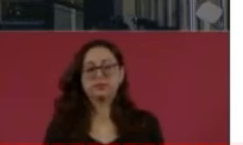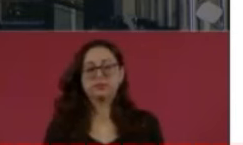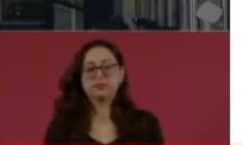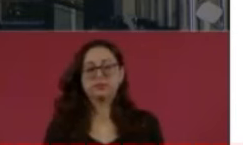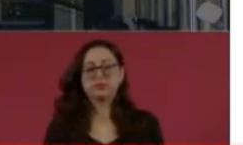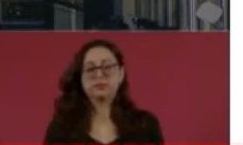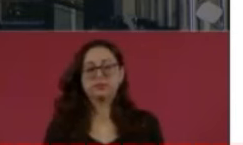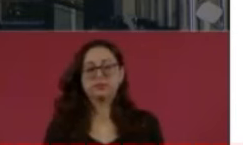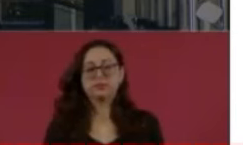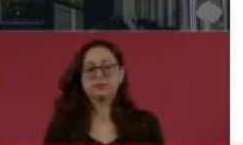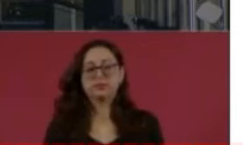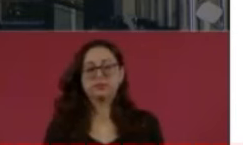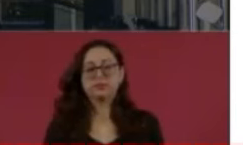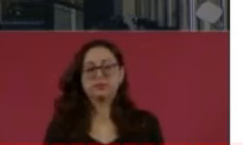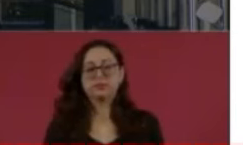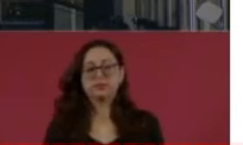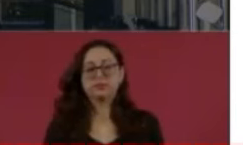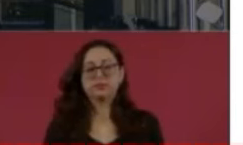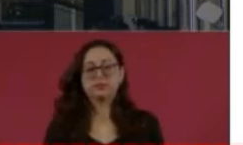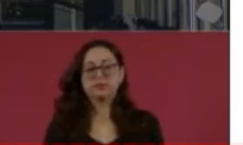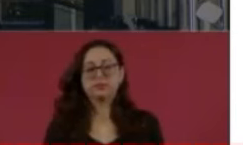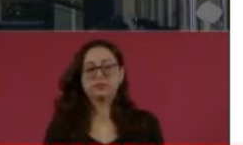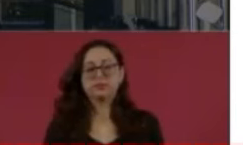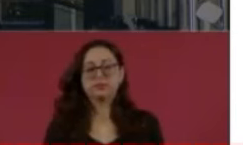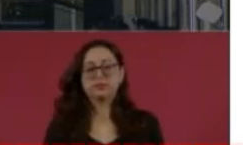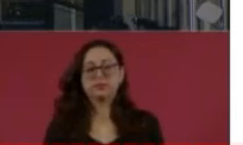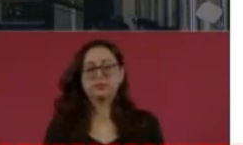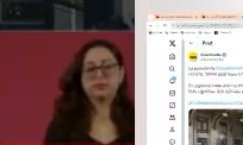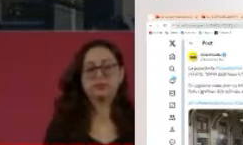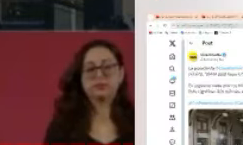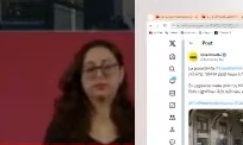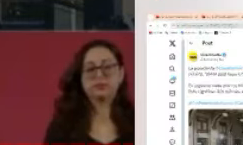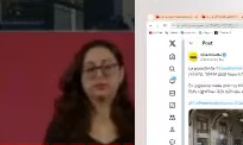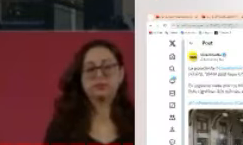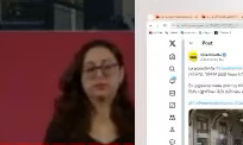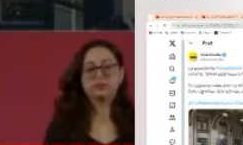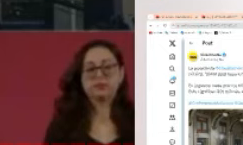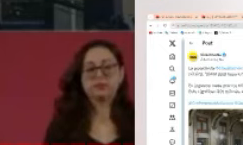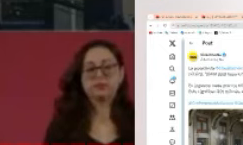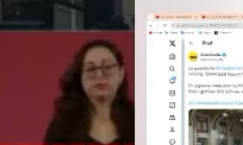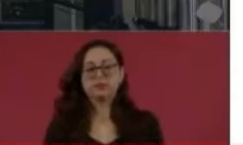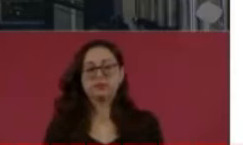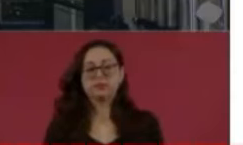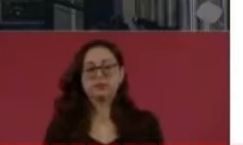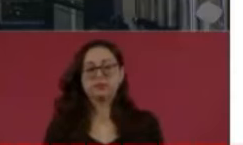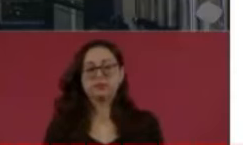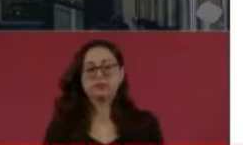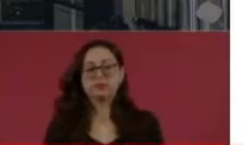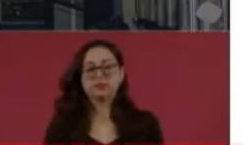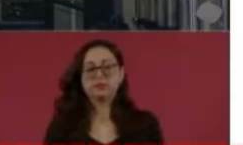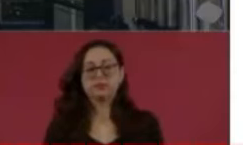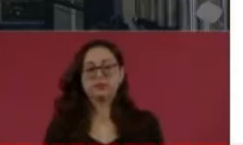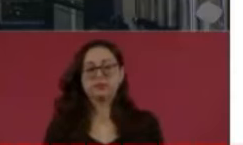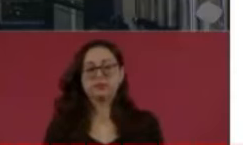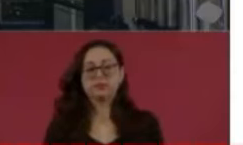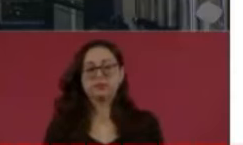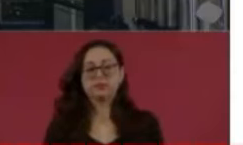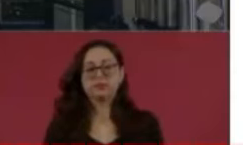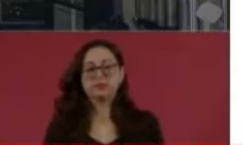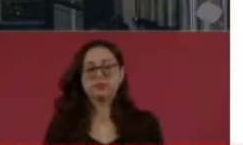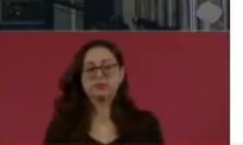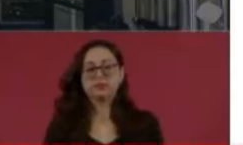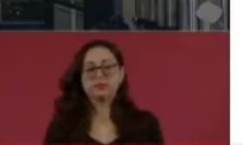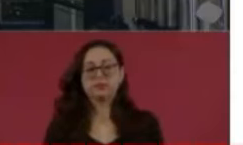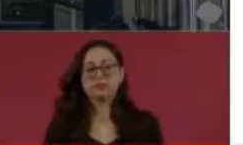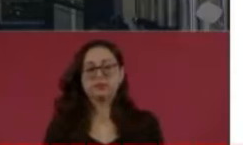pues muy muy molestos porque ellos pues no pueden disfrutar de este dinero, no pueden llegar otra vez a venir a robarnos,